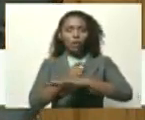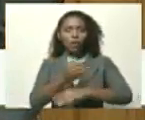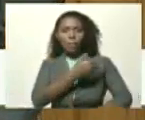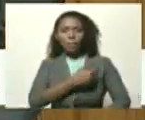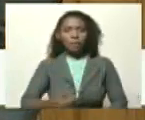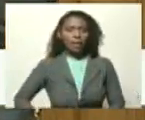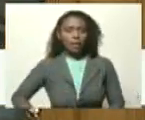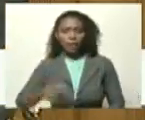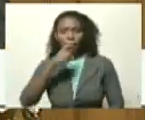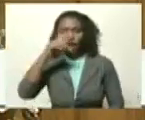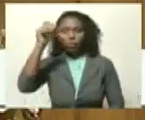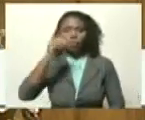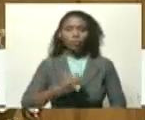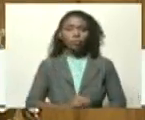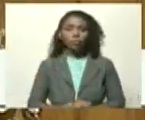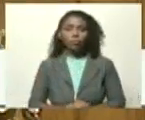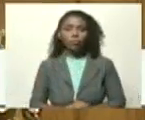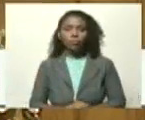presidente Nicolás Maduro.